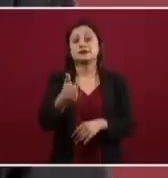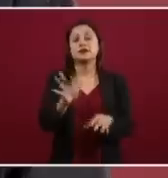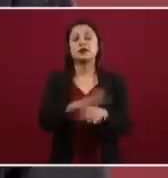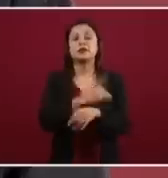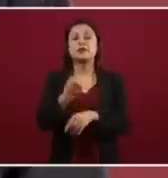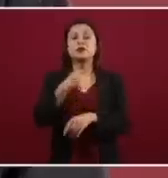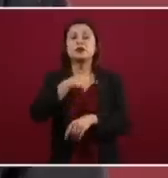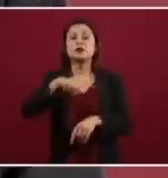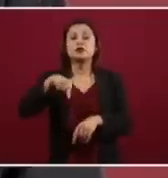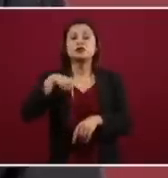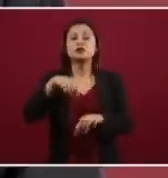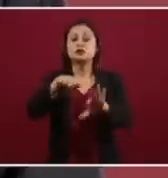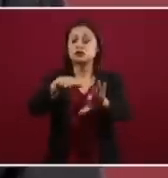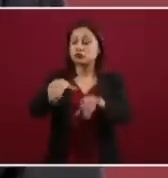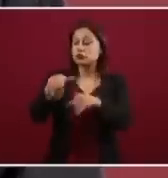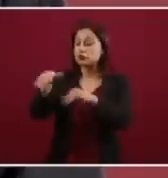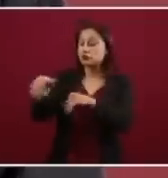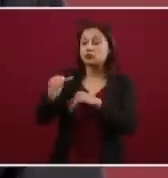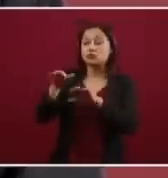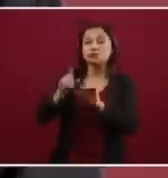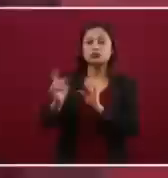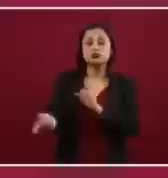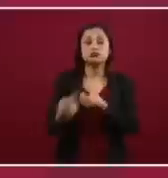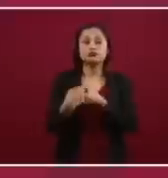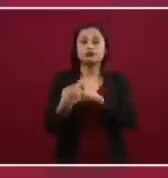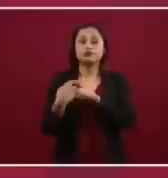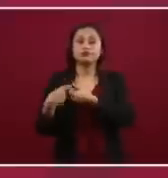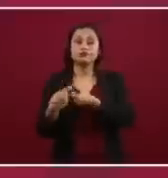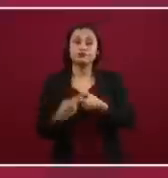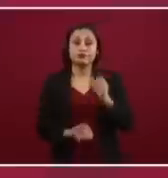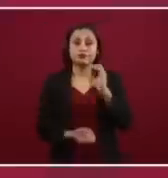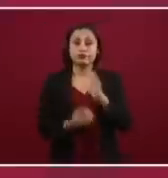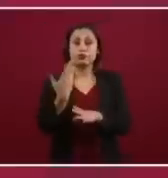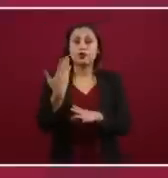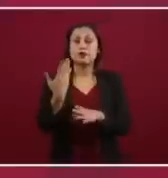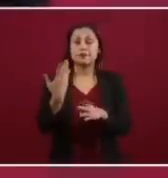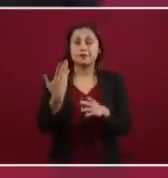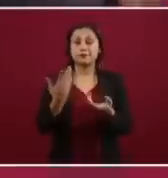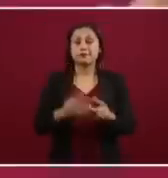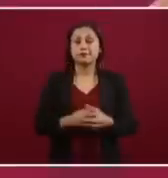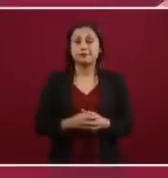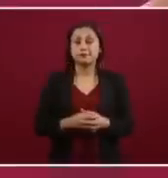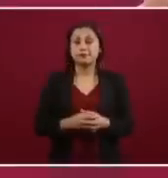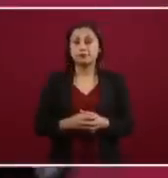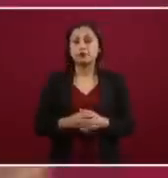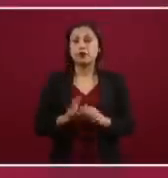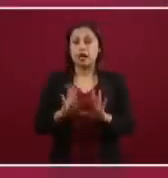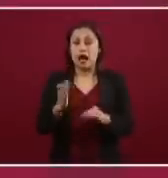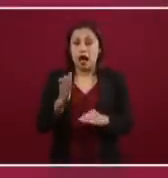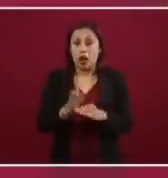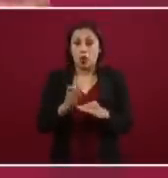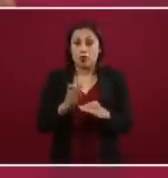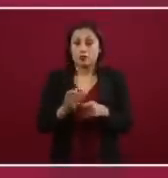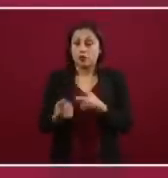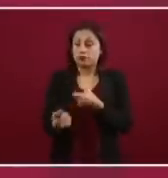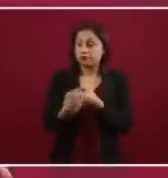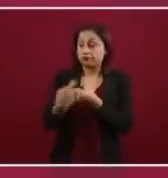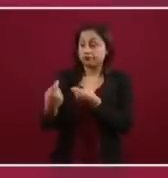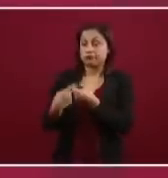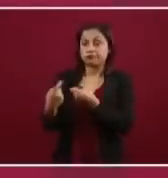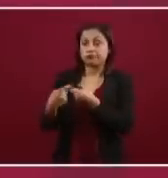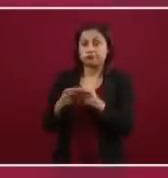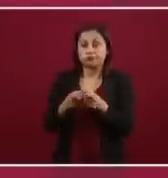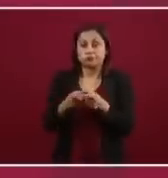convocando, estamos reclutando a nuevos elementos. O sea, está en formación. Pero los que